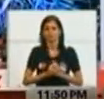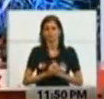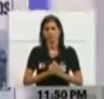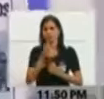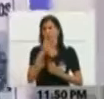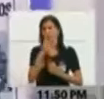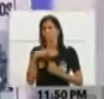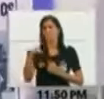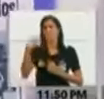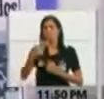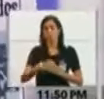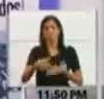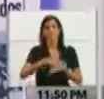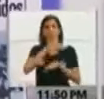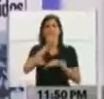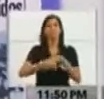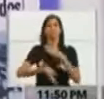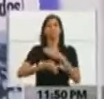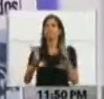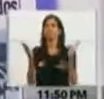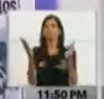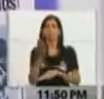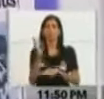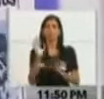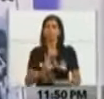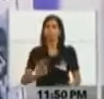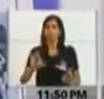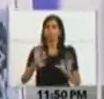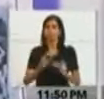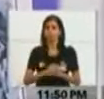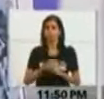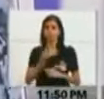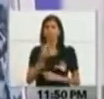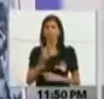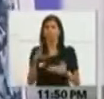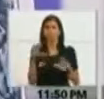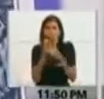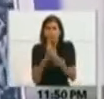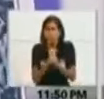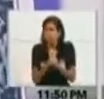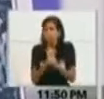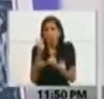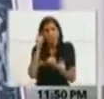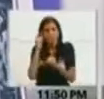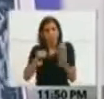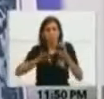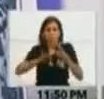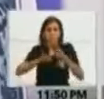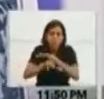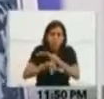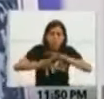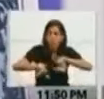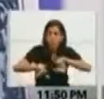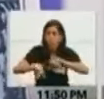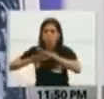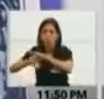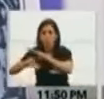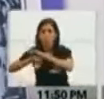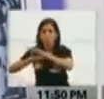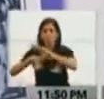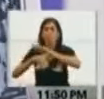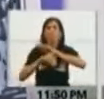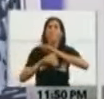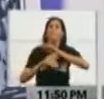2 años después, los culpables aún sin castigo. Viernes negro, día de saqueo. Las reservas de divisas de Venezuela, miles de millones de dólares